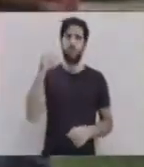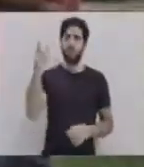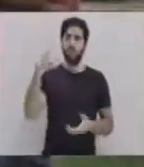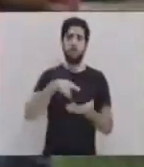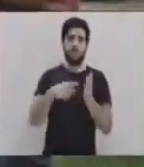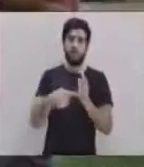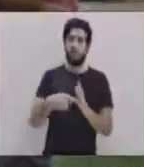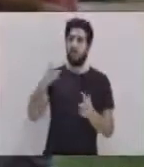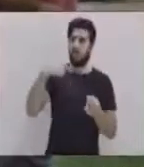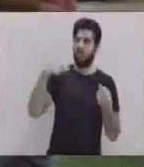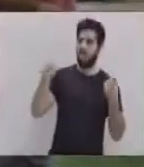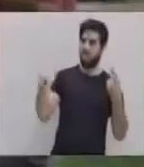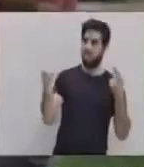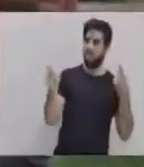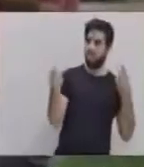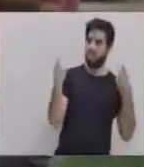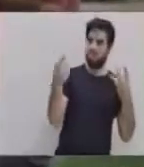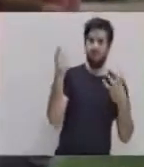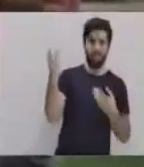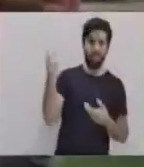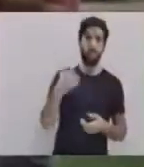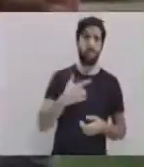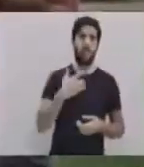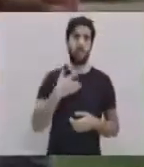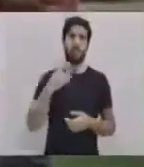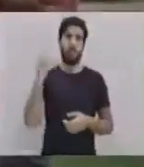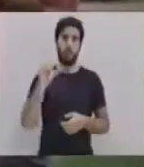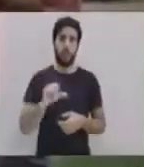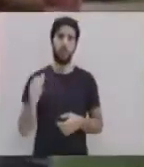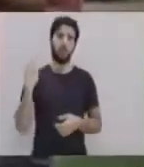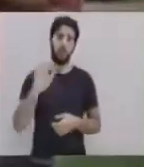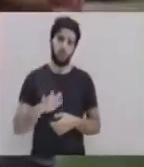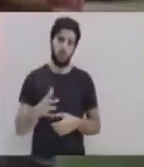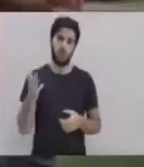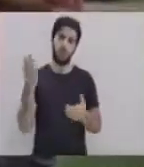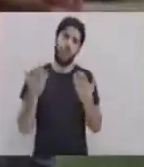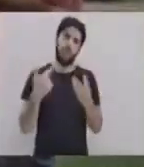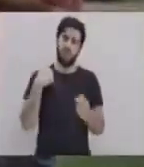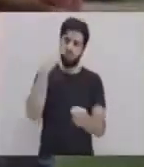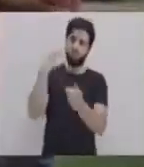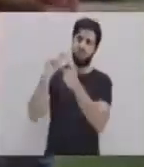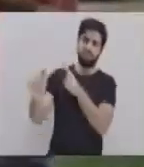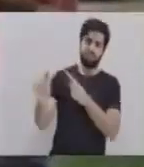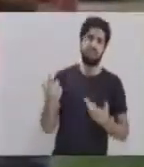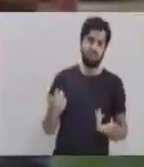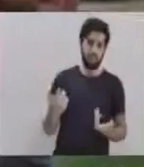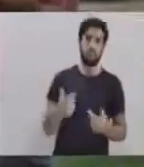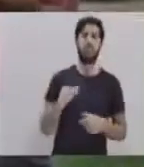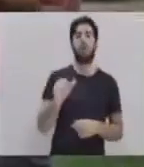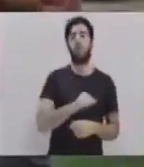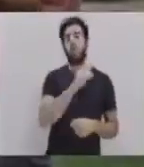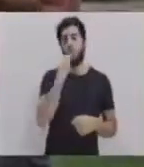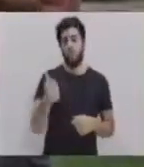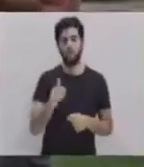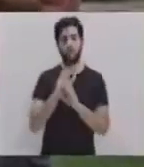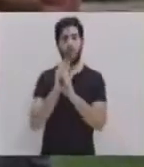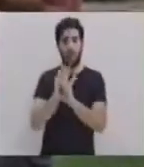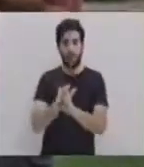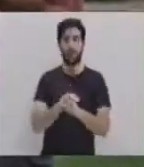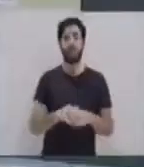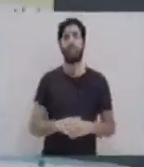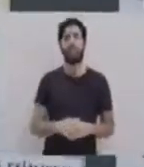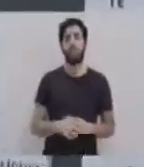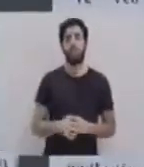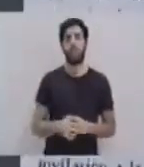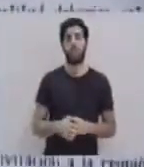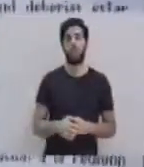generalizando y está juzgando a la otra persona, haciéndola que se sienta mal, en un caso tal vez ofendiéndola. Y nuestro otro ejemplo es